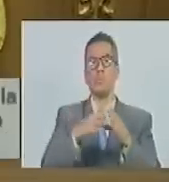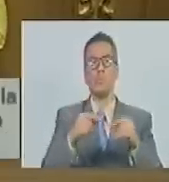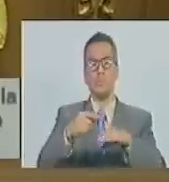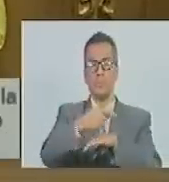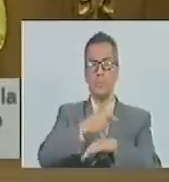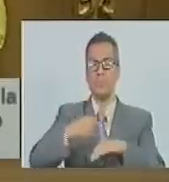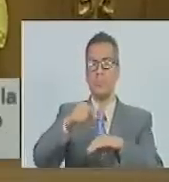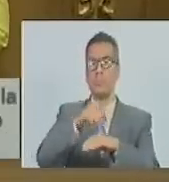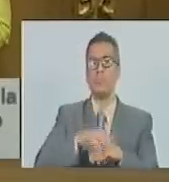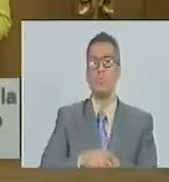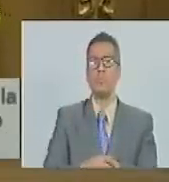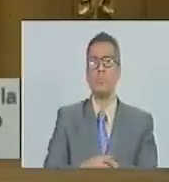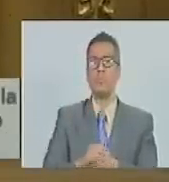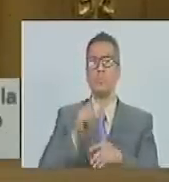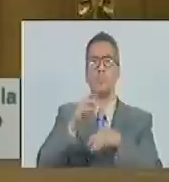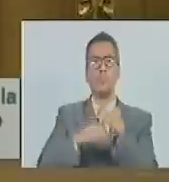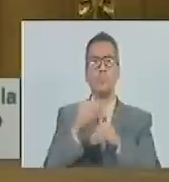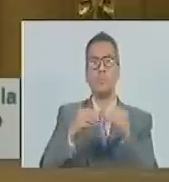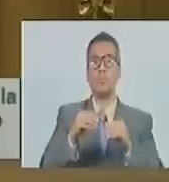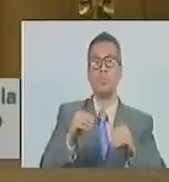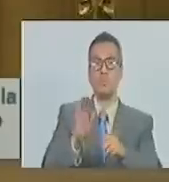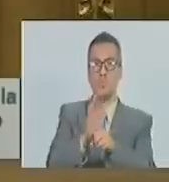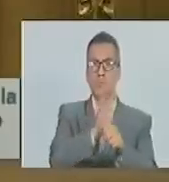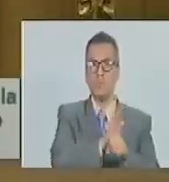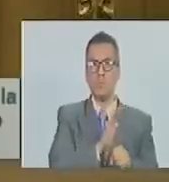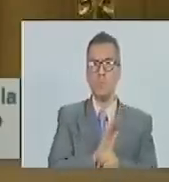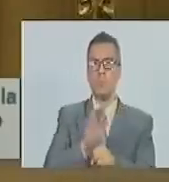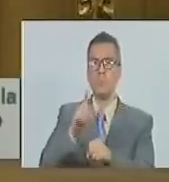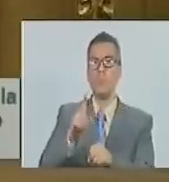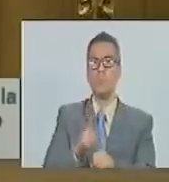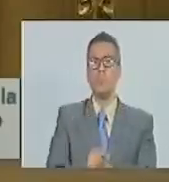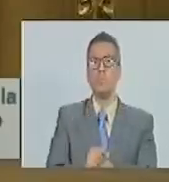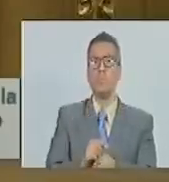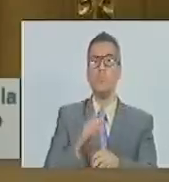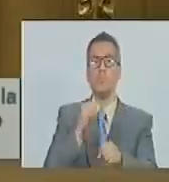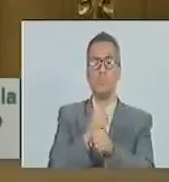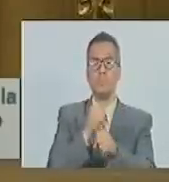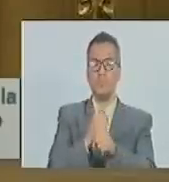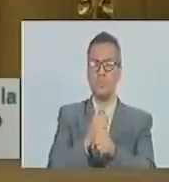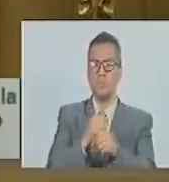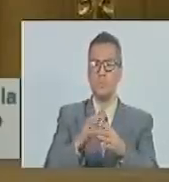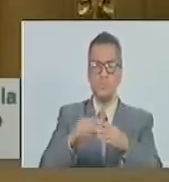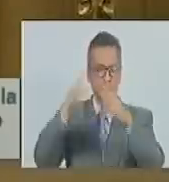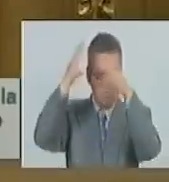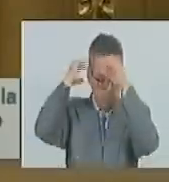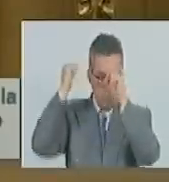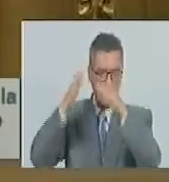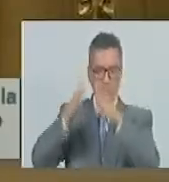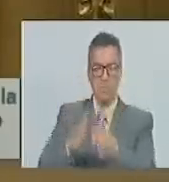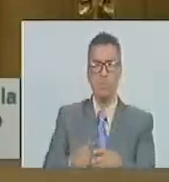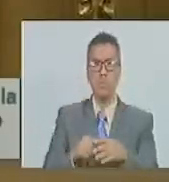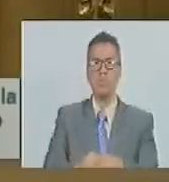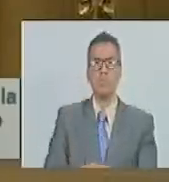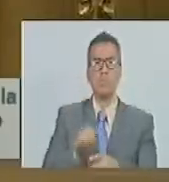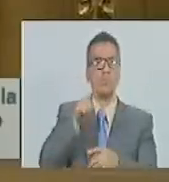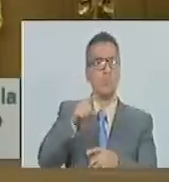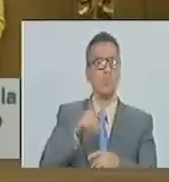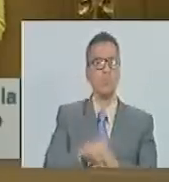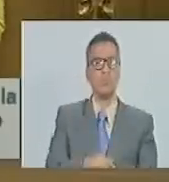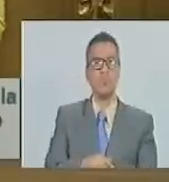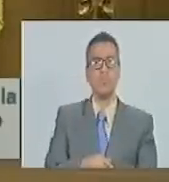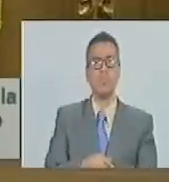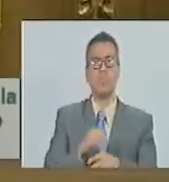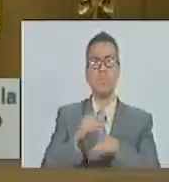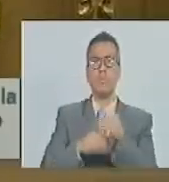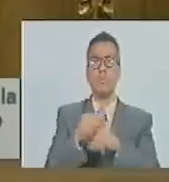estados son los que protegen a sus funcionarios diplomáticos. Por ello,